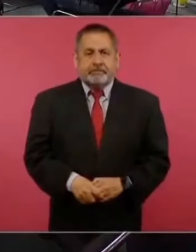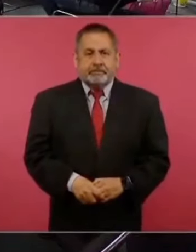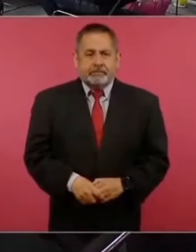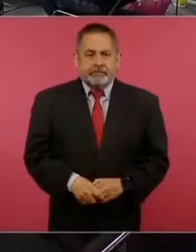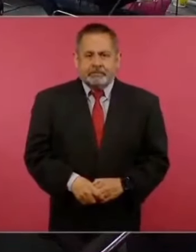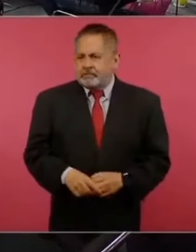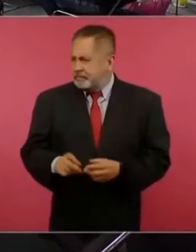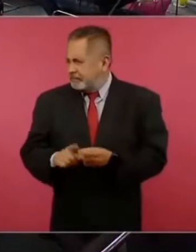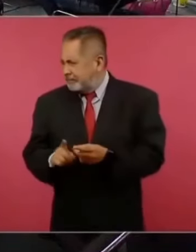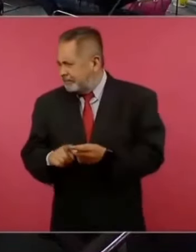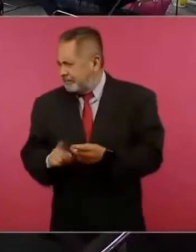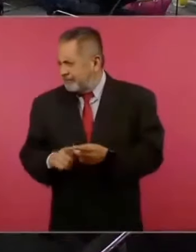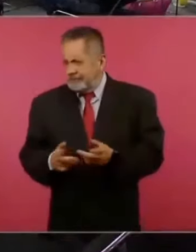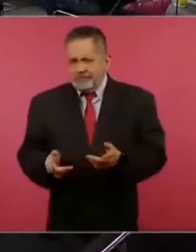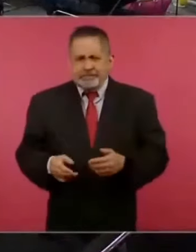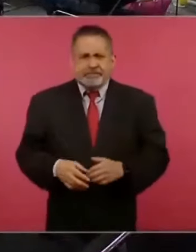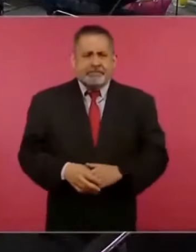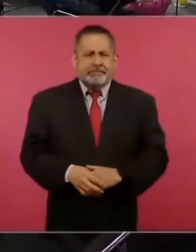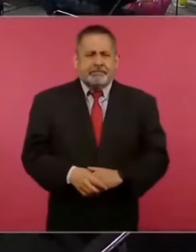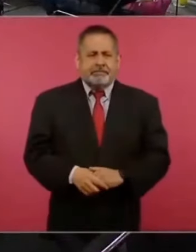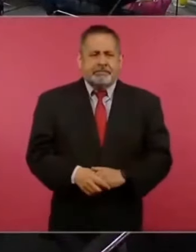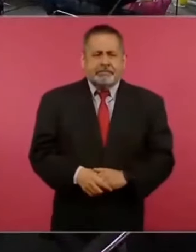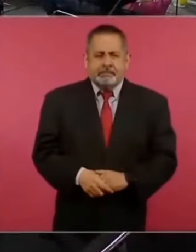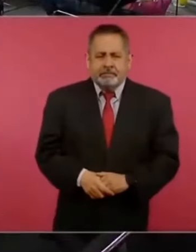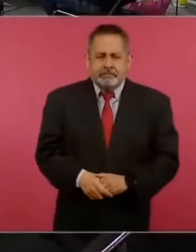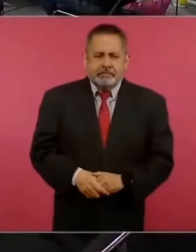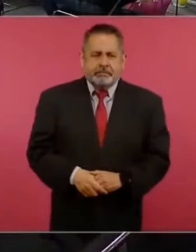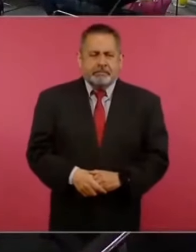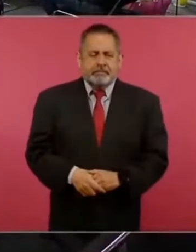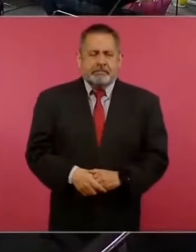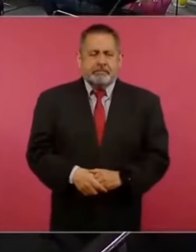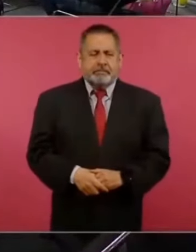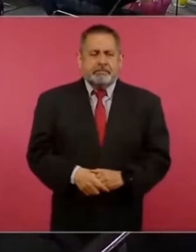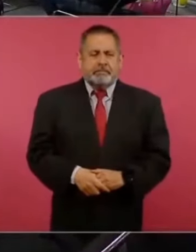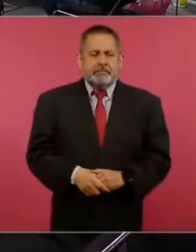¿A dónde? Con los de Barón. Pues la foto de los. Ah, no.